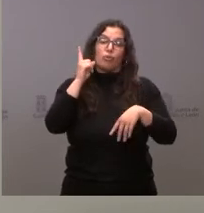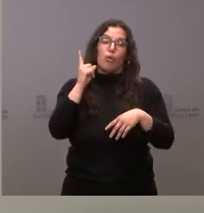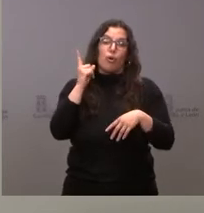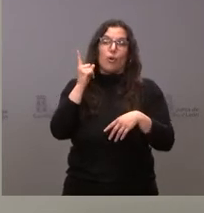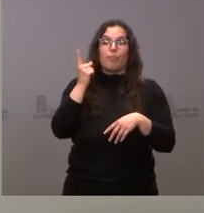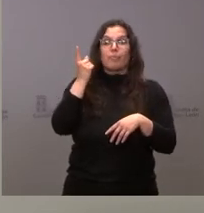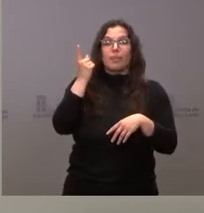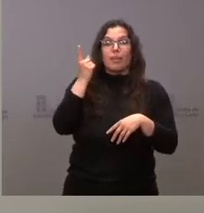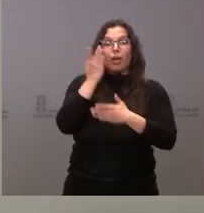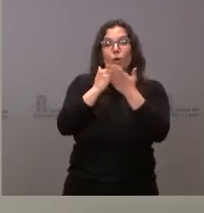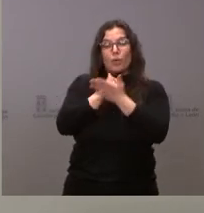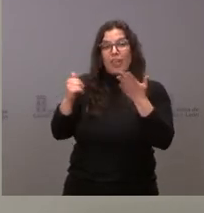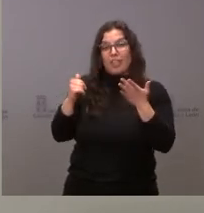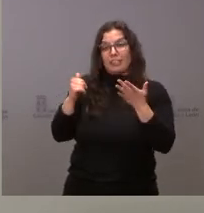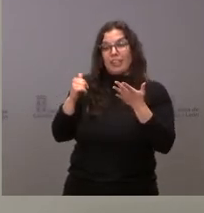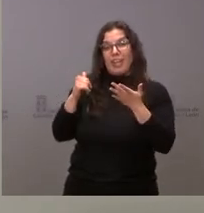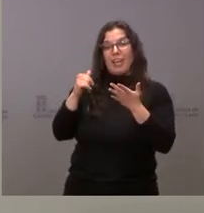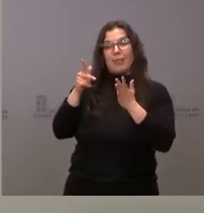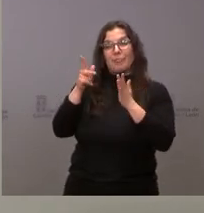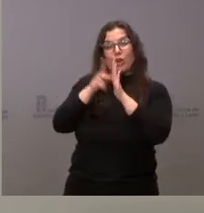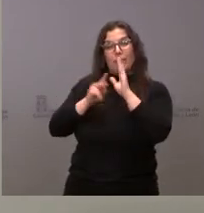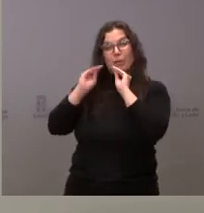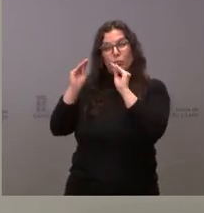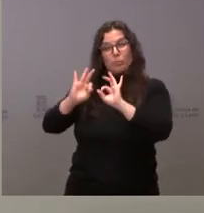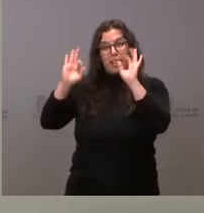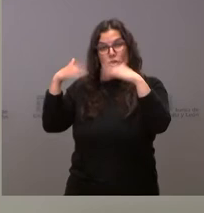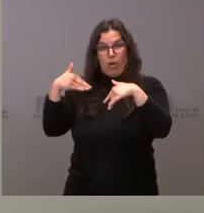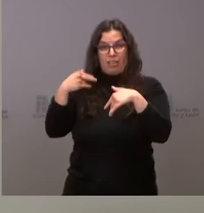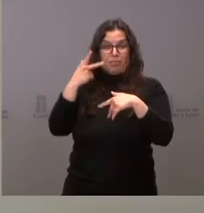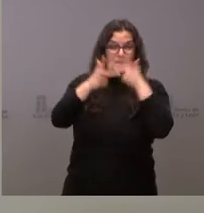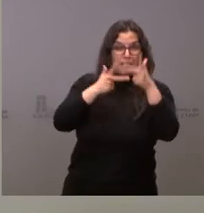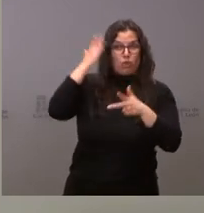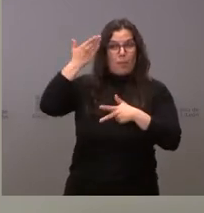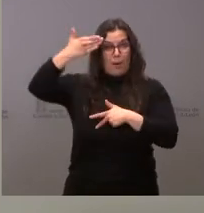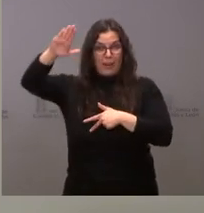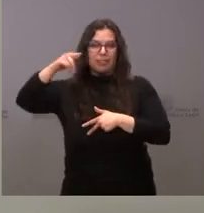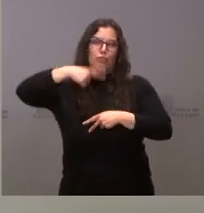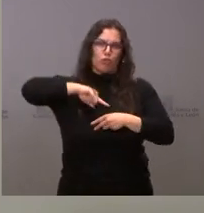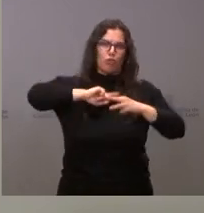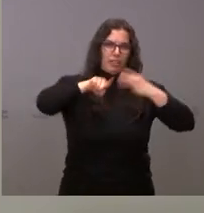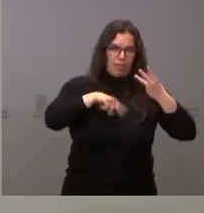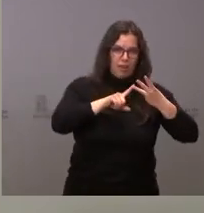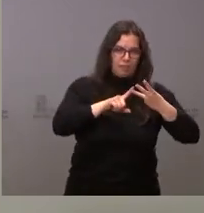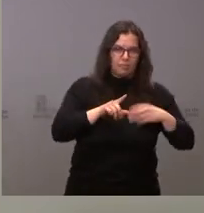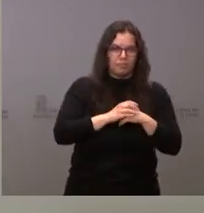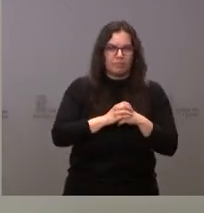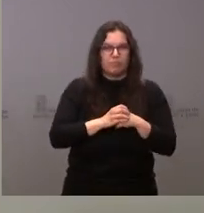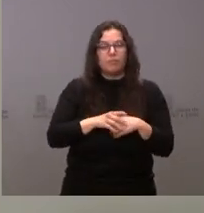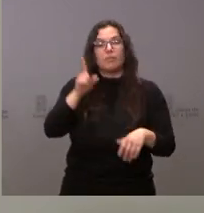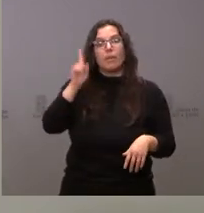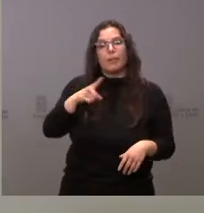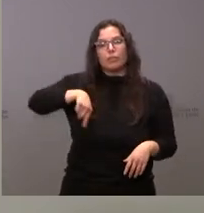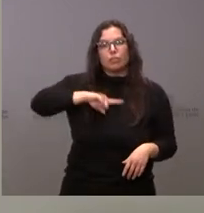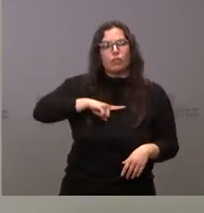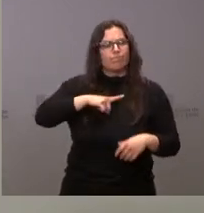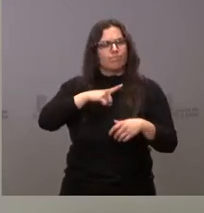régimen común y finalmente que durante este periodo hemos seguido defendiendo con intensidad y compasión los intereses de